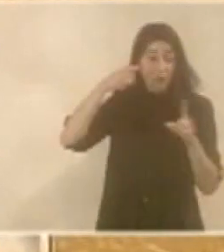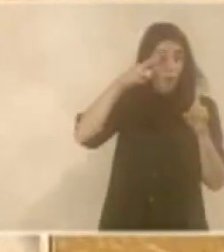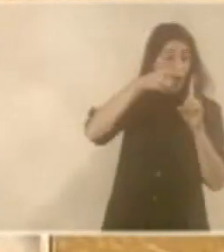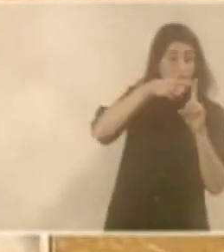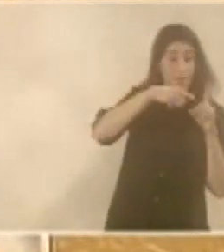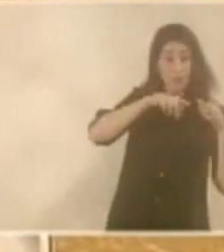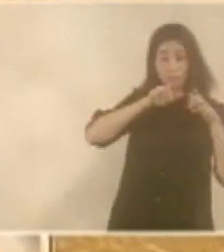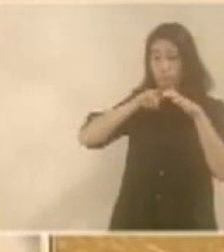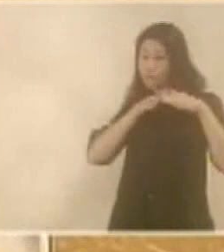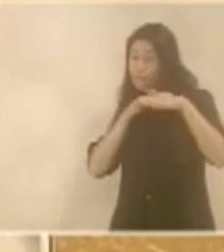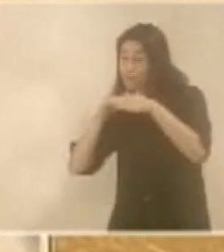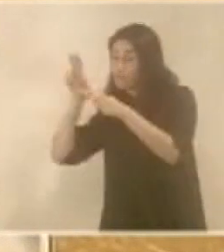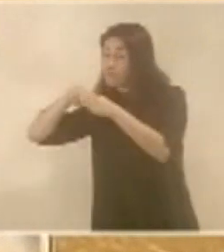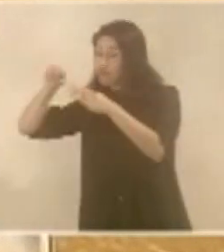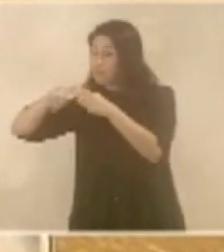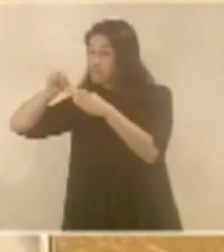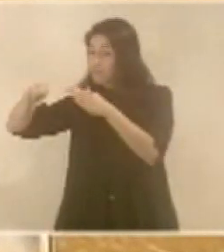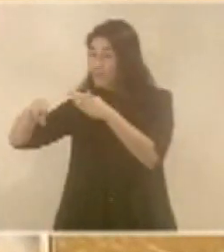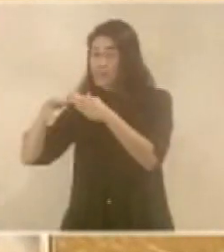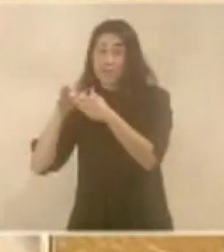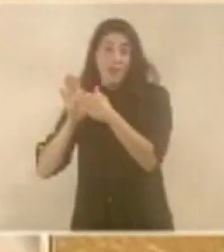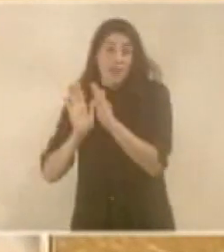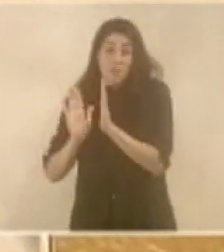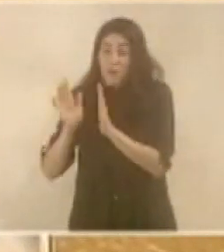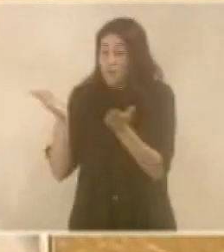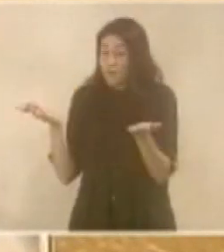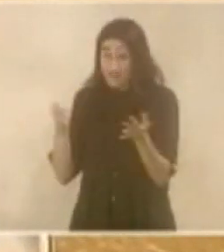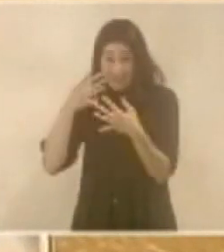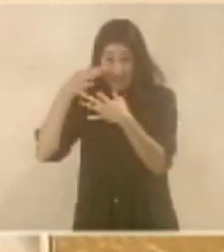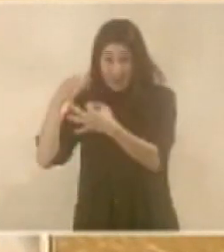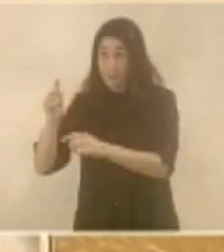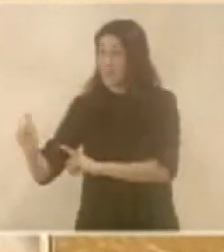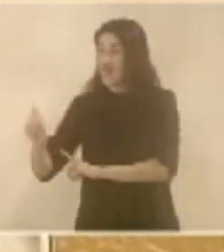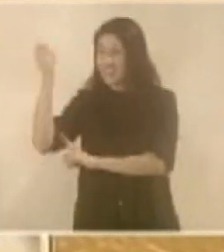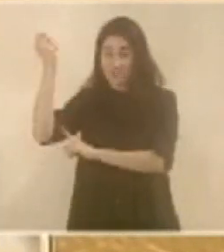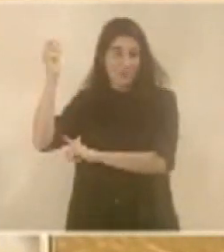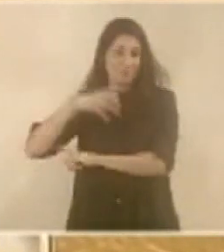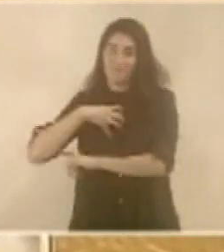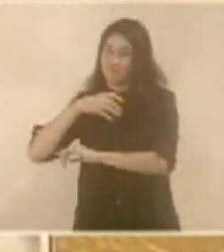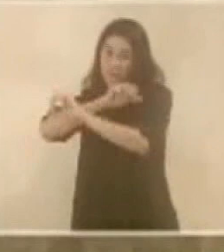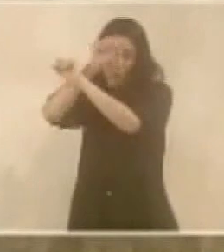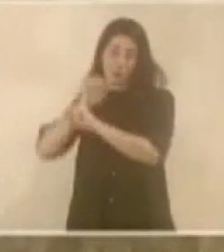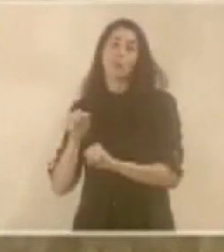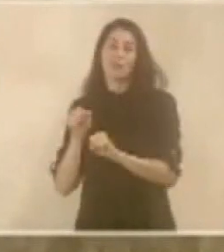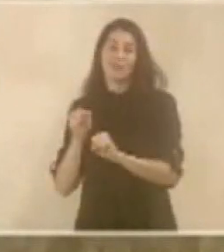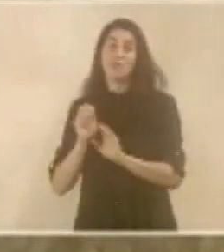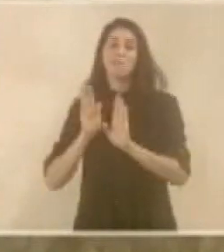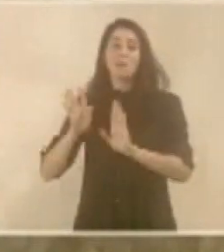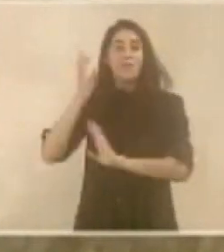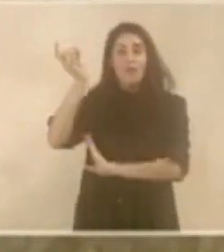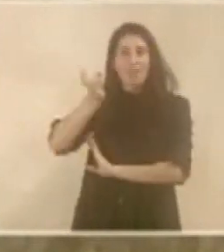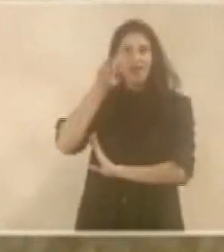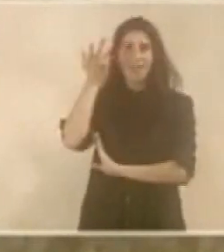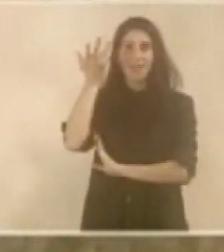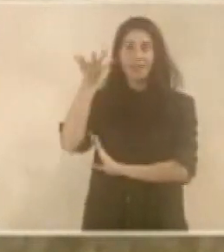así, siendo consciente del primer momento de las pocas o nulas posibilidades de éxito, los ideales de libertad que les movían, estuvieran